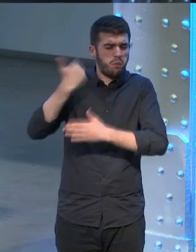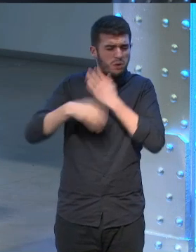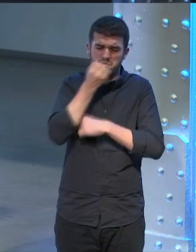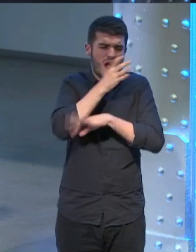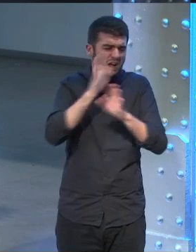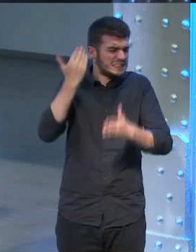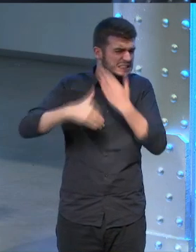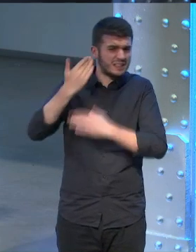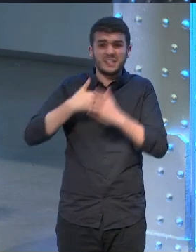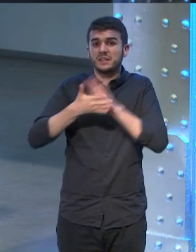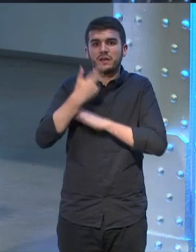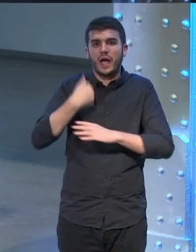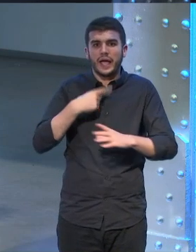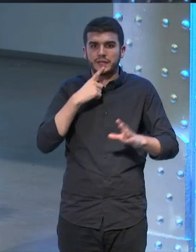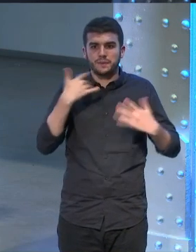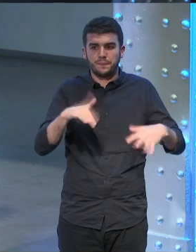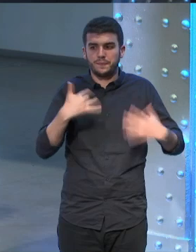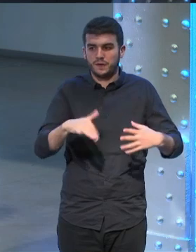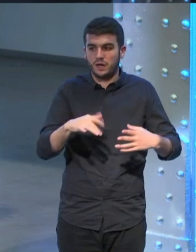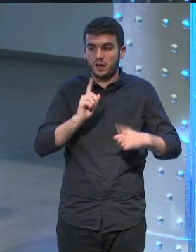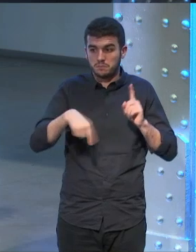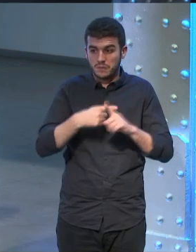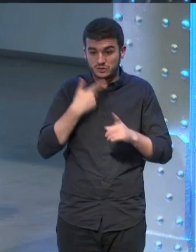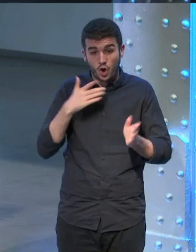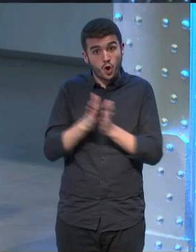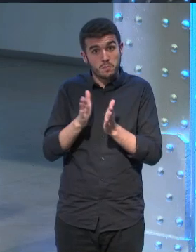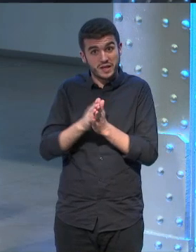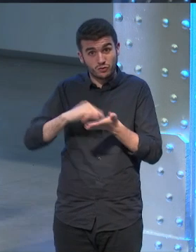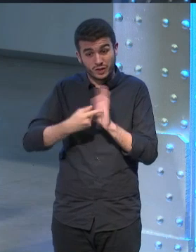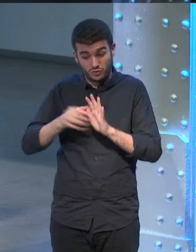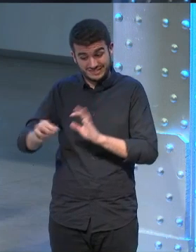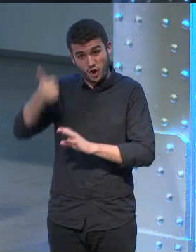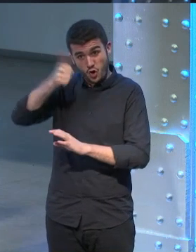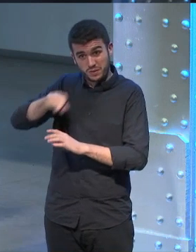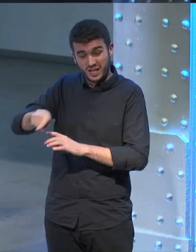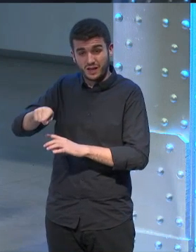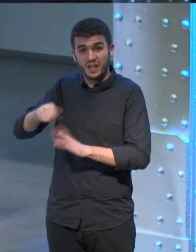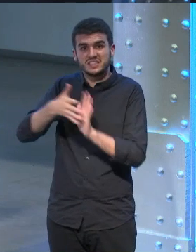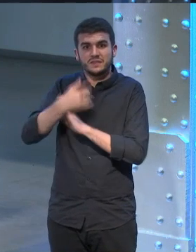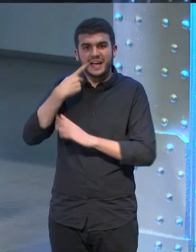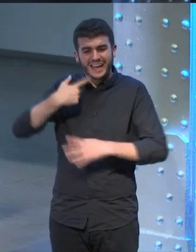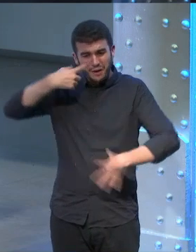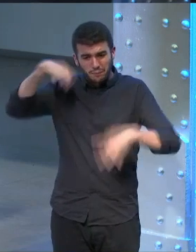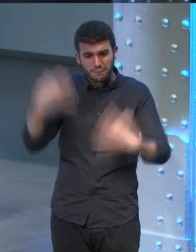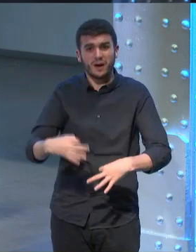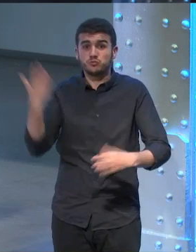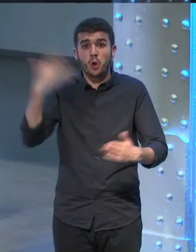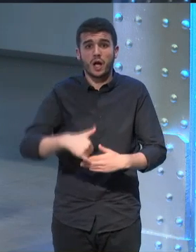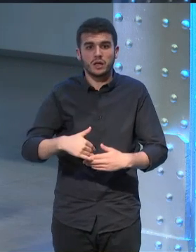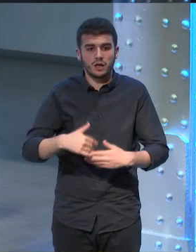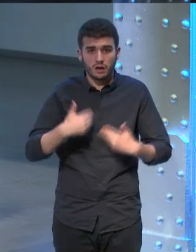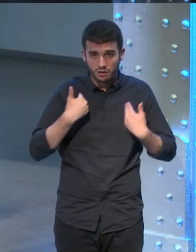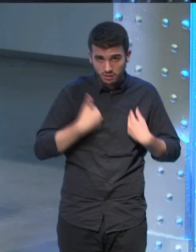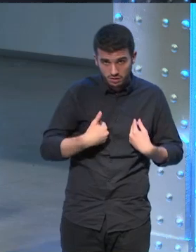terreno. El campo encima muy escabroso. Si ya a mi compañero técnico hombre no tiene toda la credibilidad, pues yo ya en